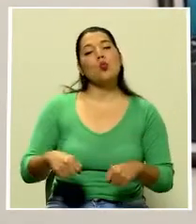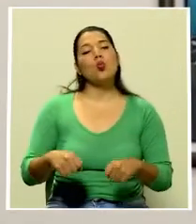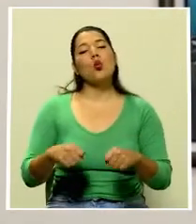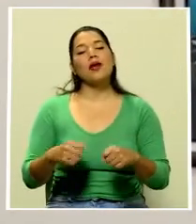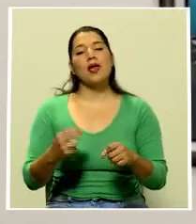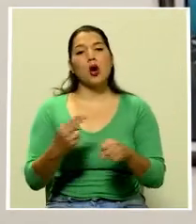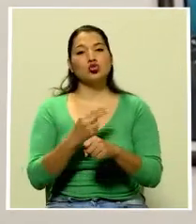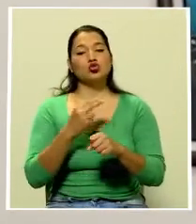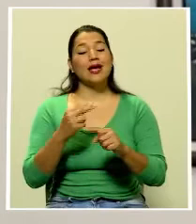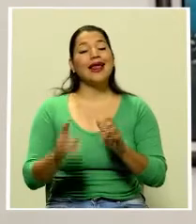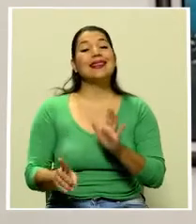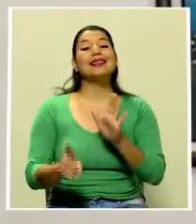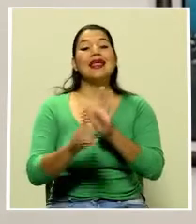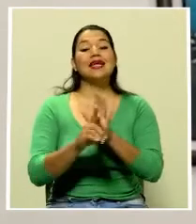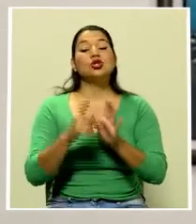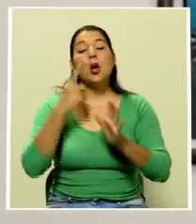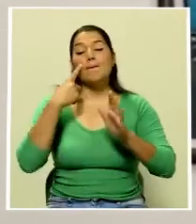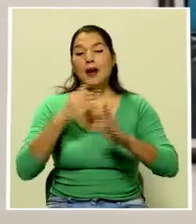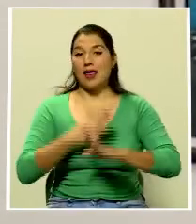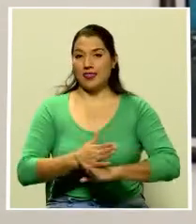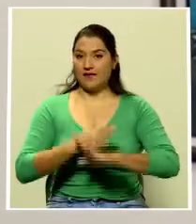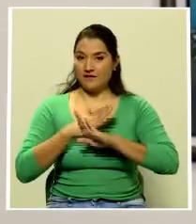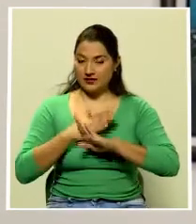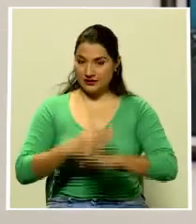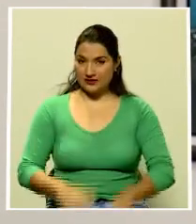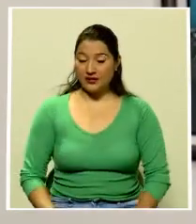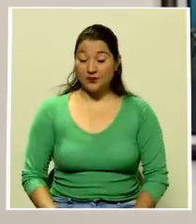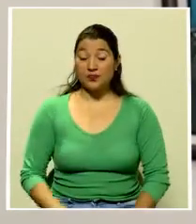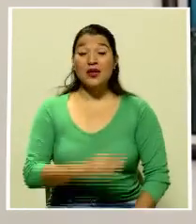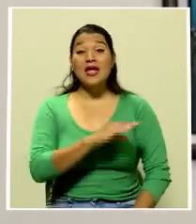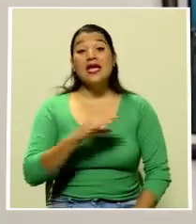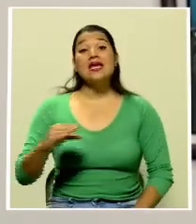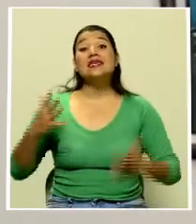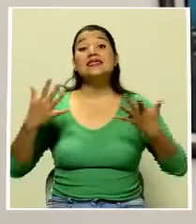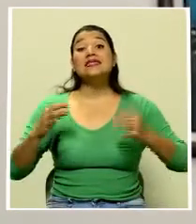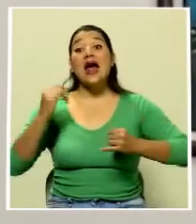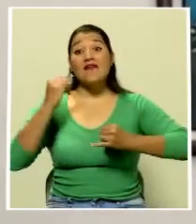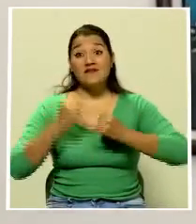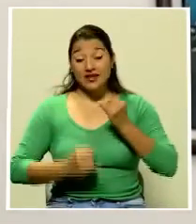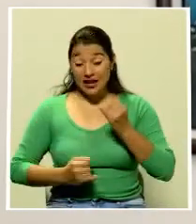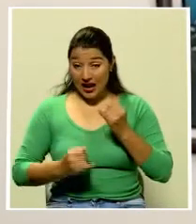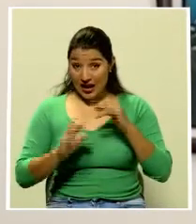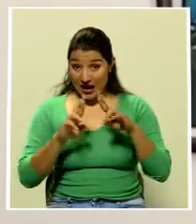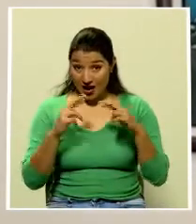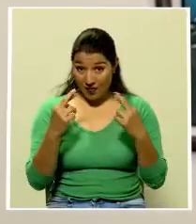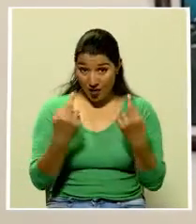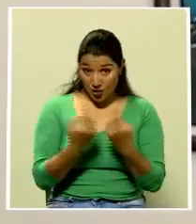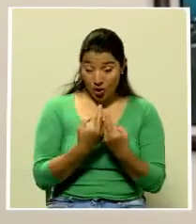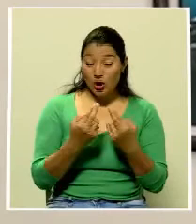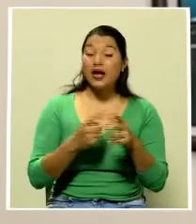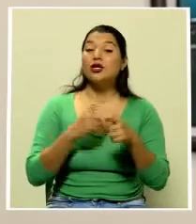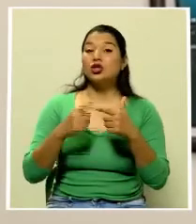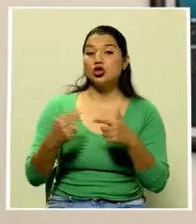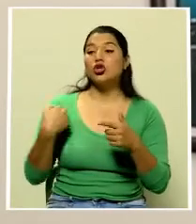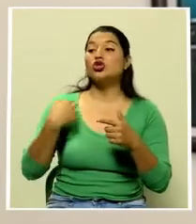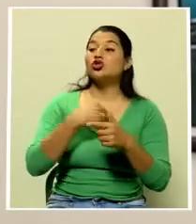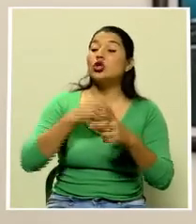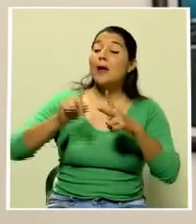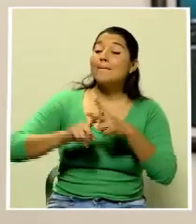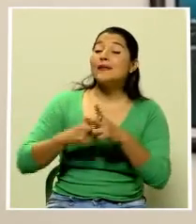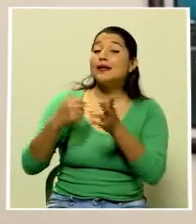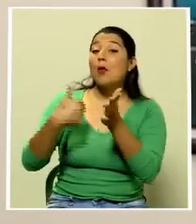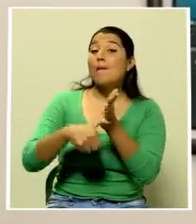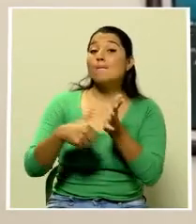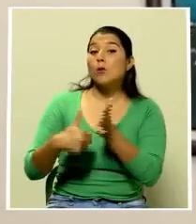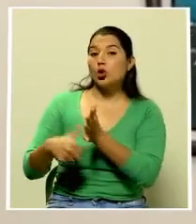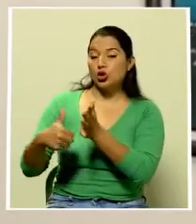de defensa que le corresponde. Y finalizada la discusión, se someterá a votación